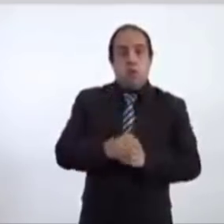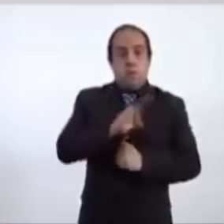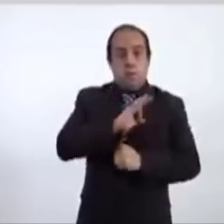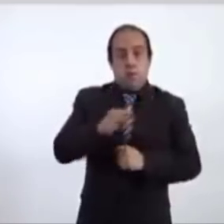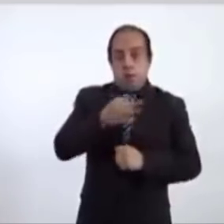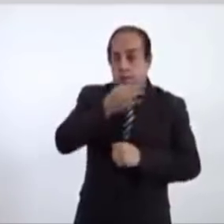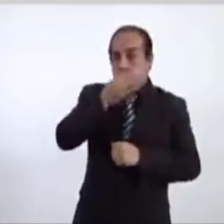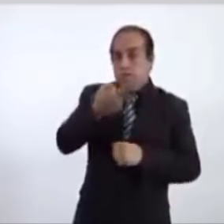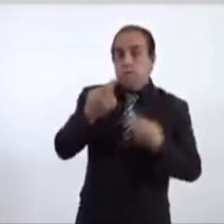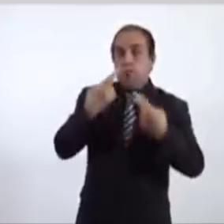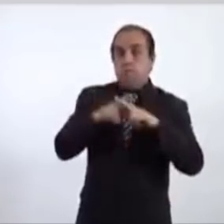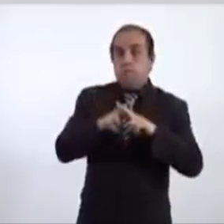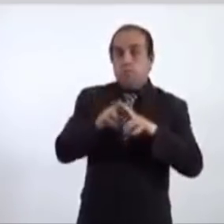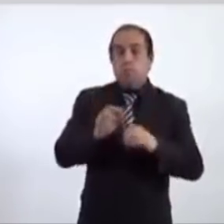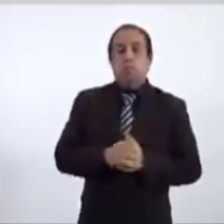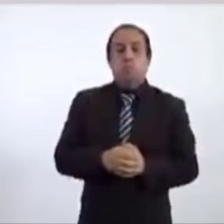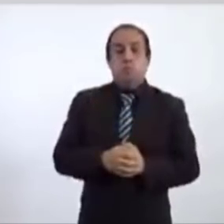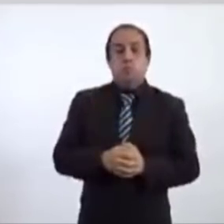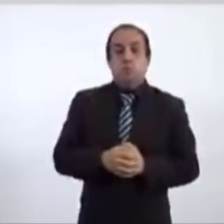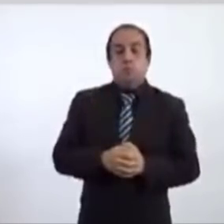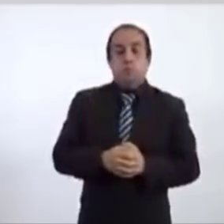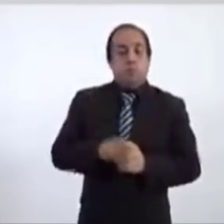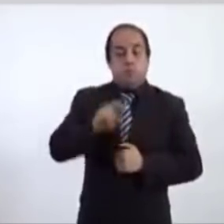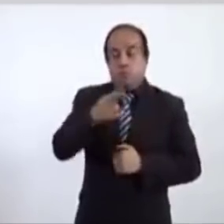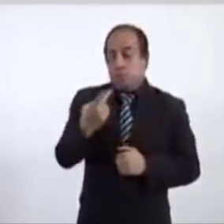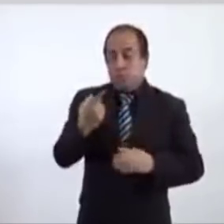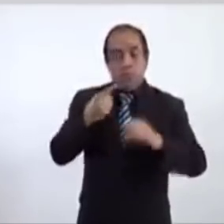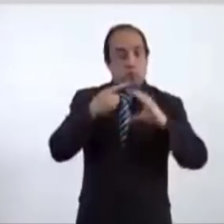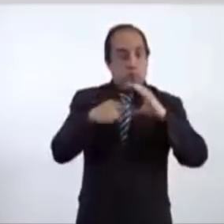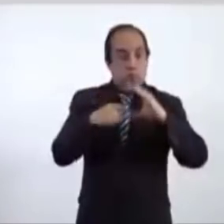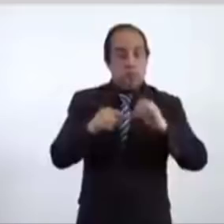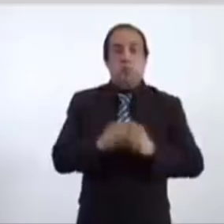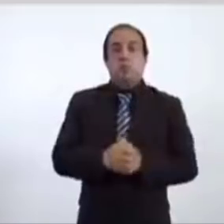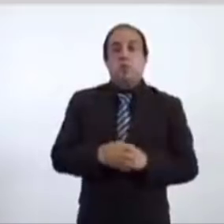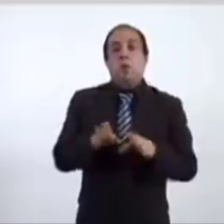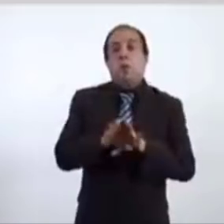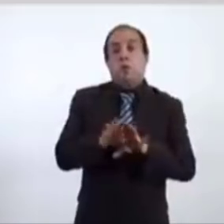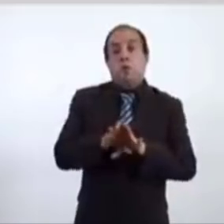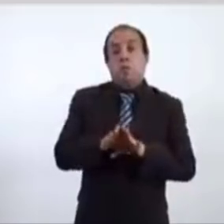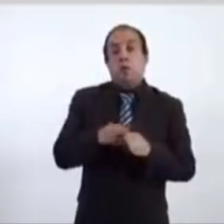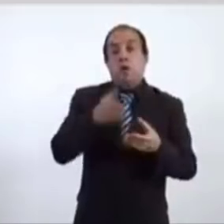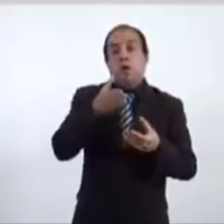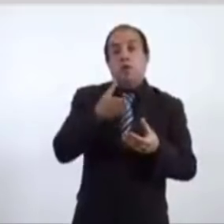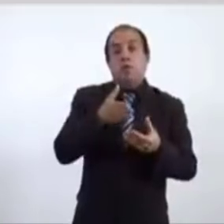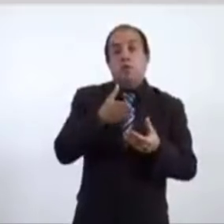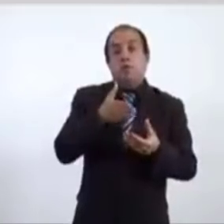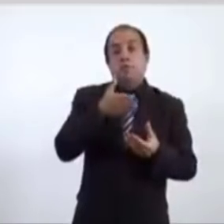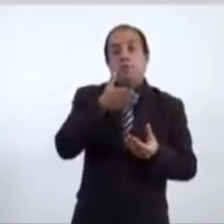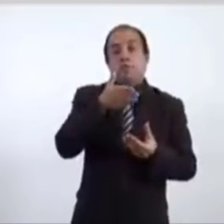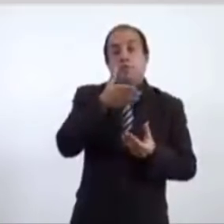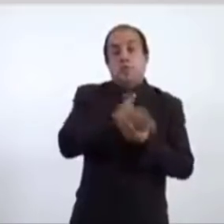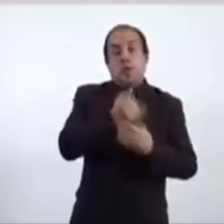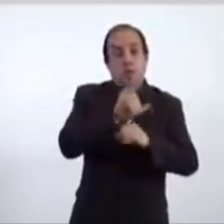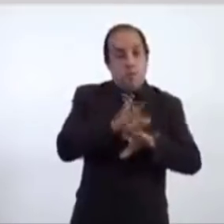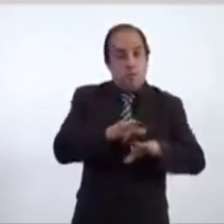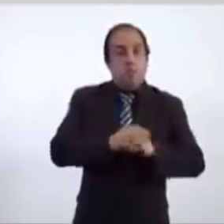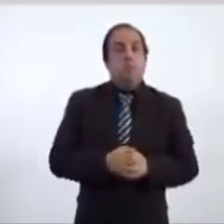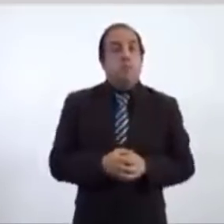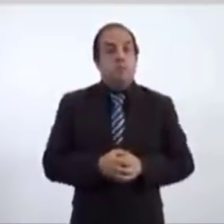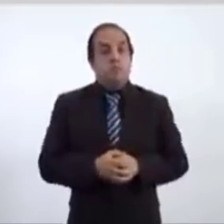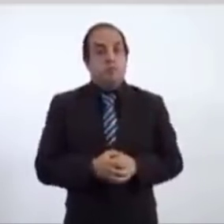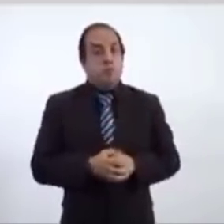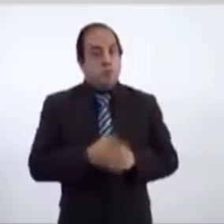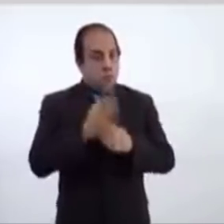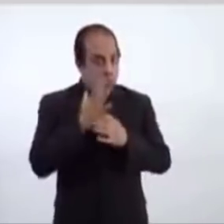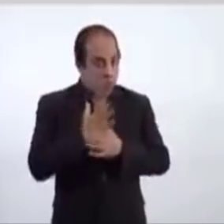pueda informar a los maestros que no les llegó el correo, cómo acceder a esta información. Por lo que